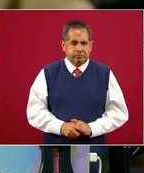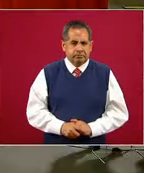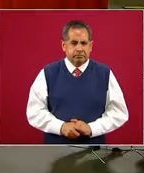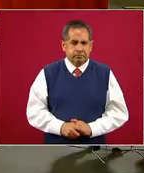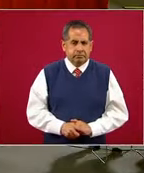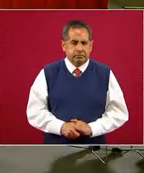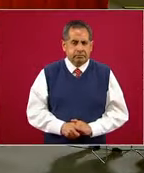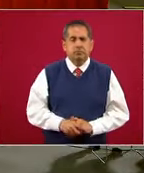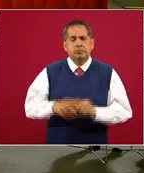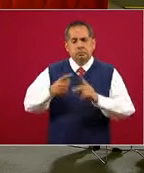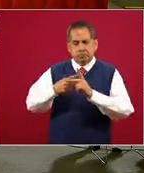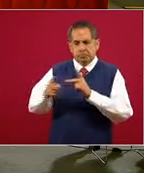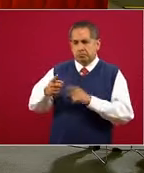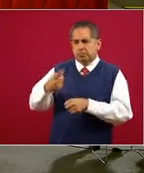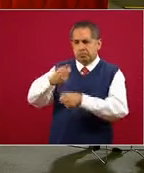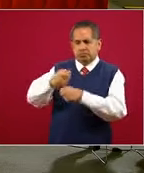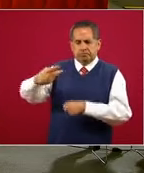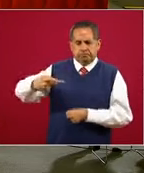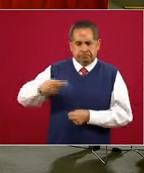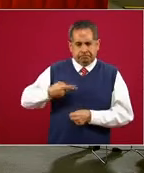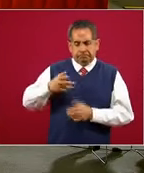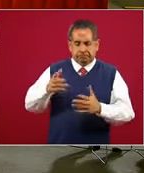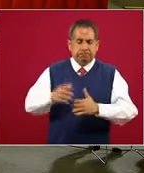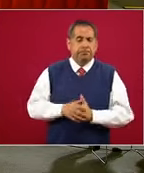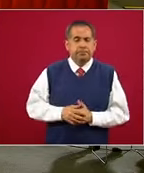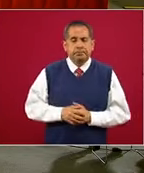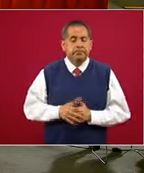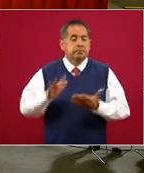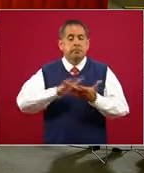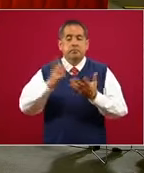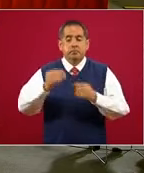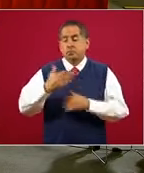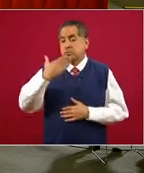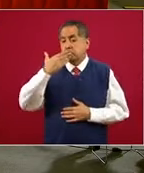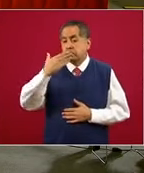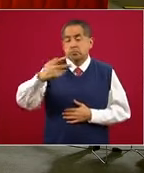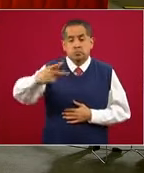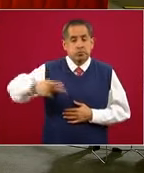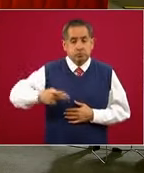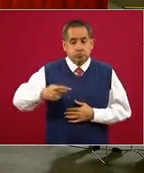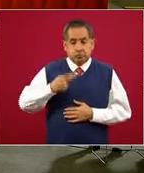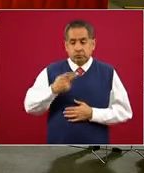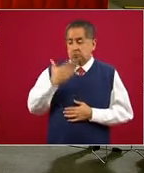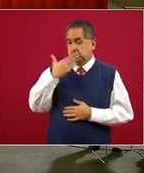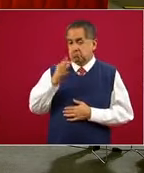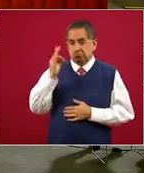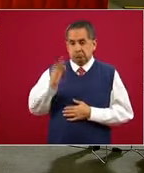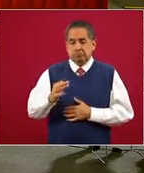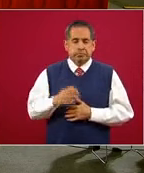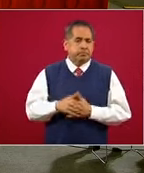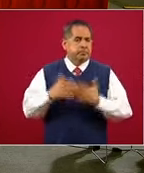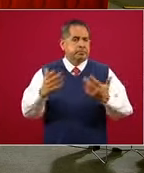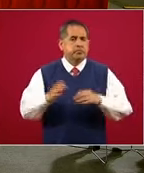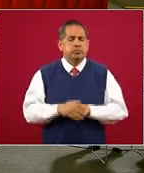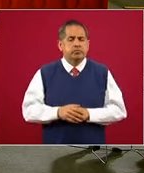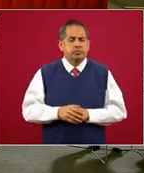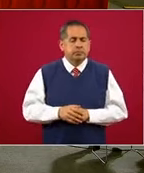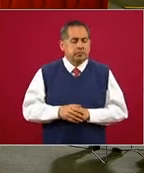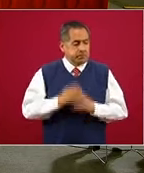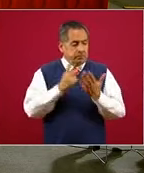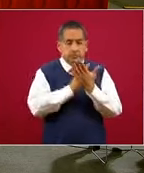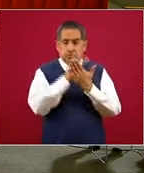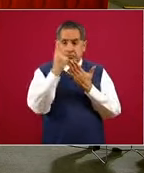Gracias. ¿Quién empezamos con esta última? Muchas gracias, es excelente la pregunta. Parte del